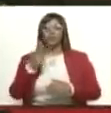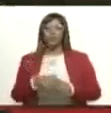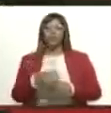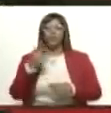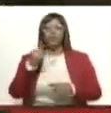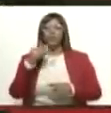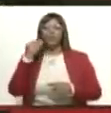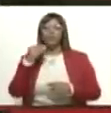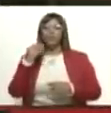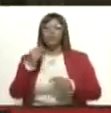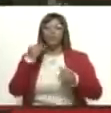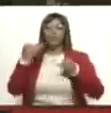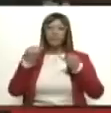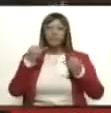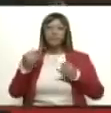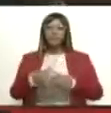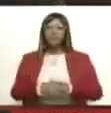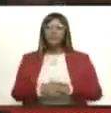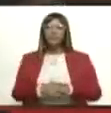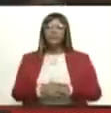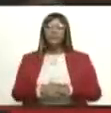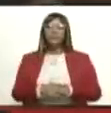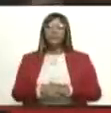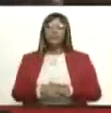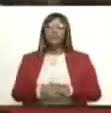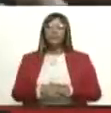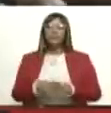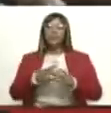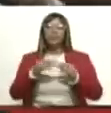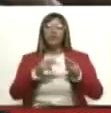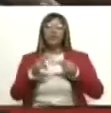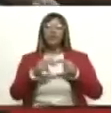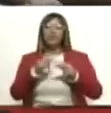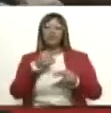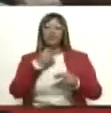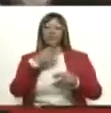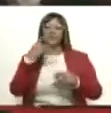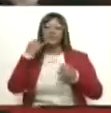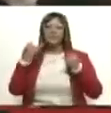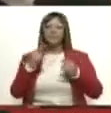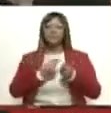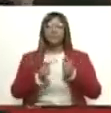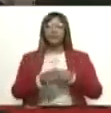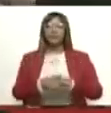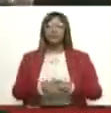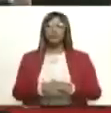que repensar las estrategias, y en todo caso, para la construcción de una gran alternativa de cambio,